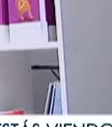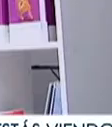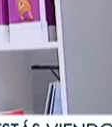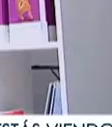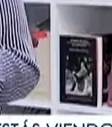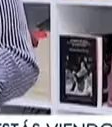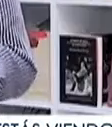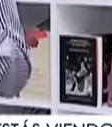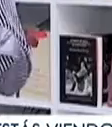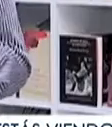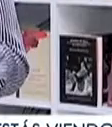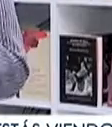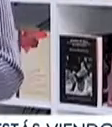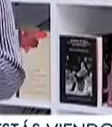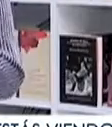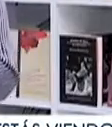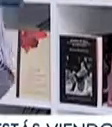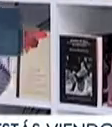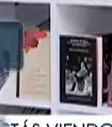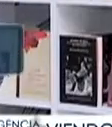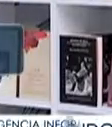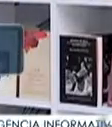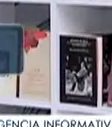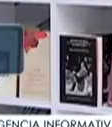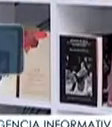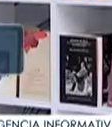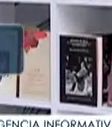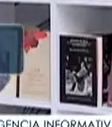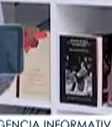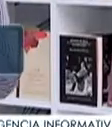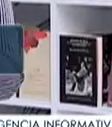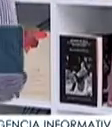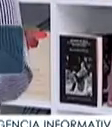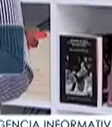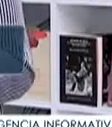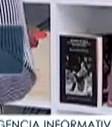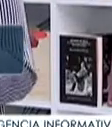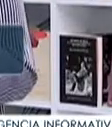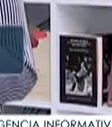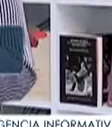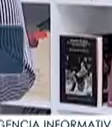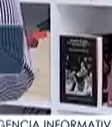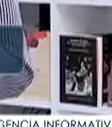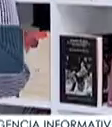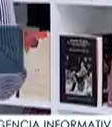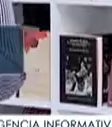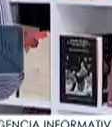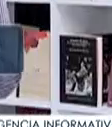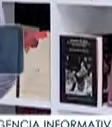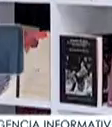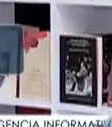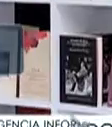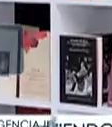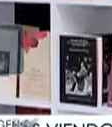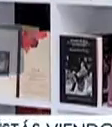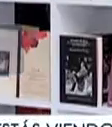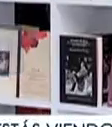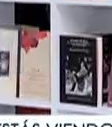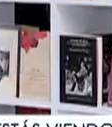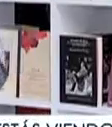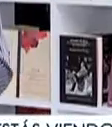y educativa. Traemos más de 143 actividades divididas en 6 ejes estratégicos. Uno de ellos son los